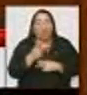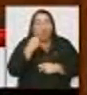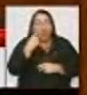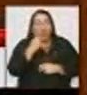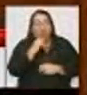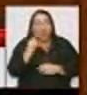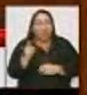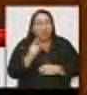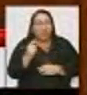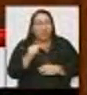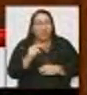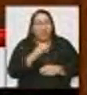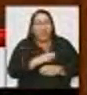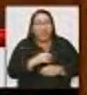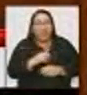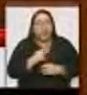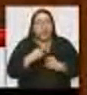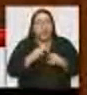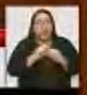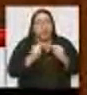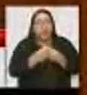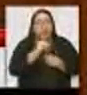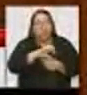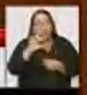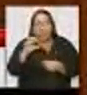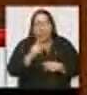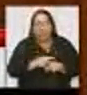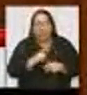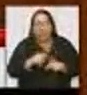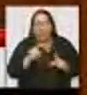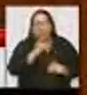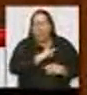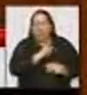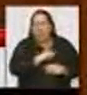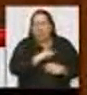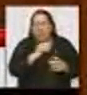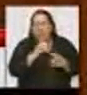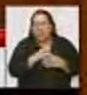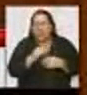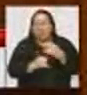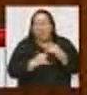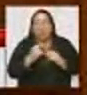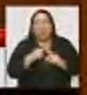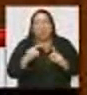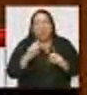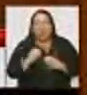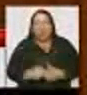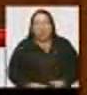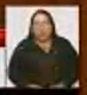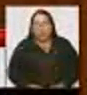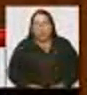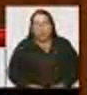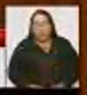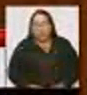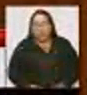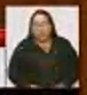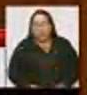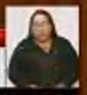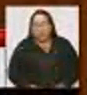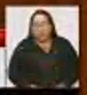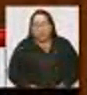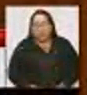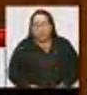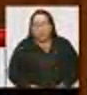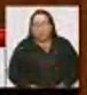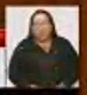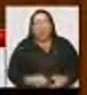de género no solo son de carácter multisectorial, sino interinstitucional e intergubernamental. El presente